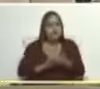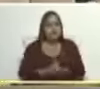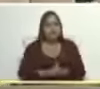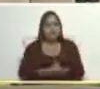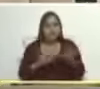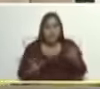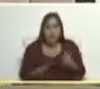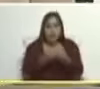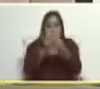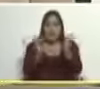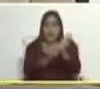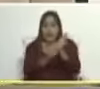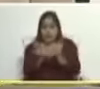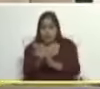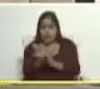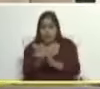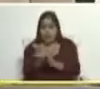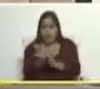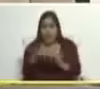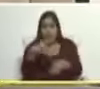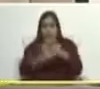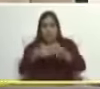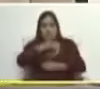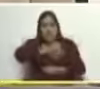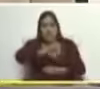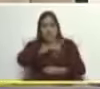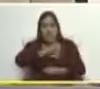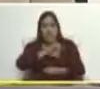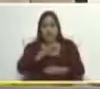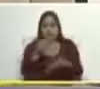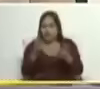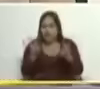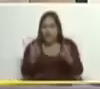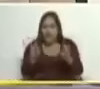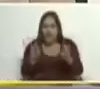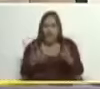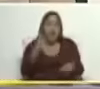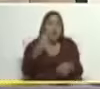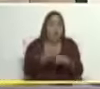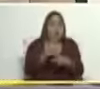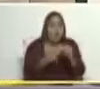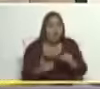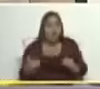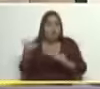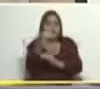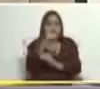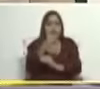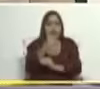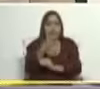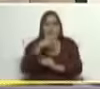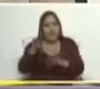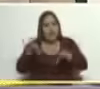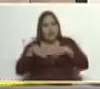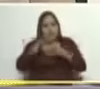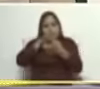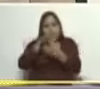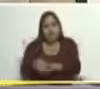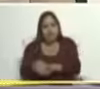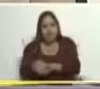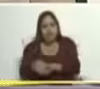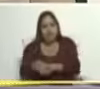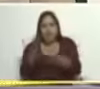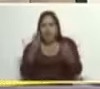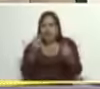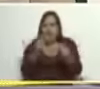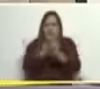acompañados por Jesús, para construir esta sociedad moderna, competitiva, postcolonial y